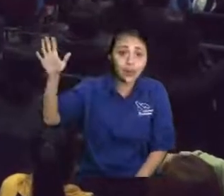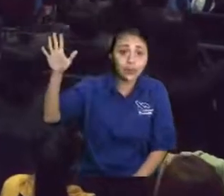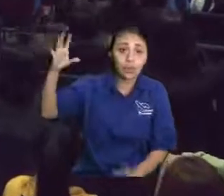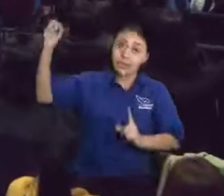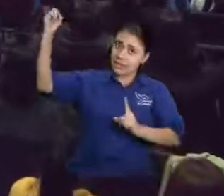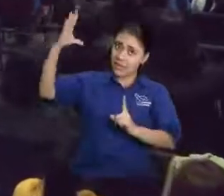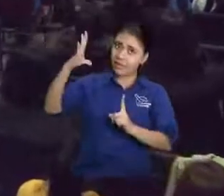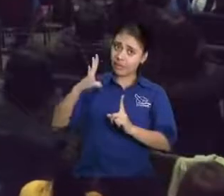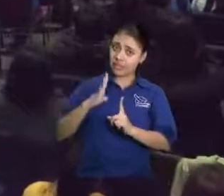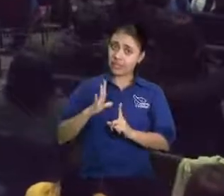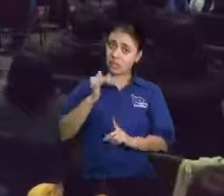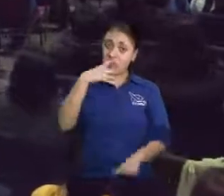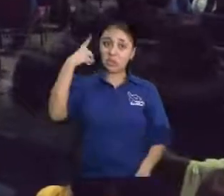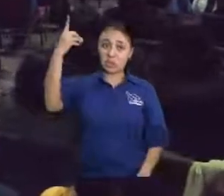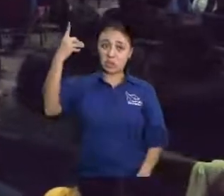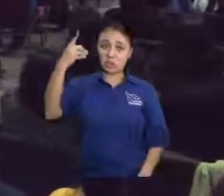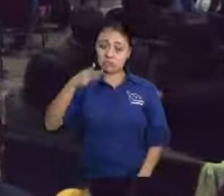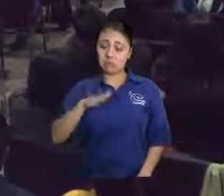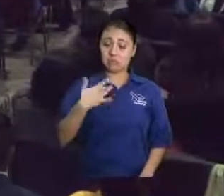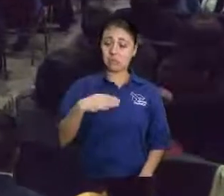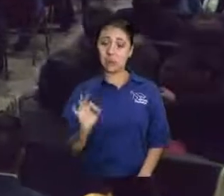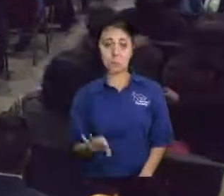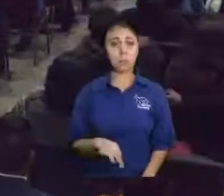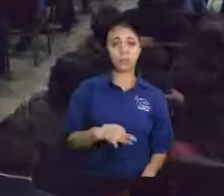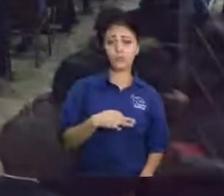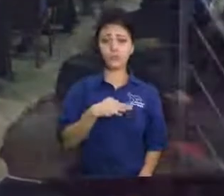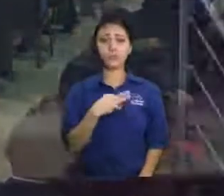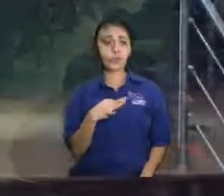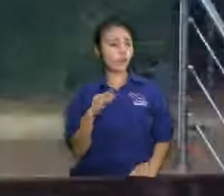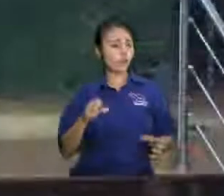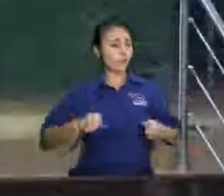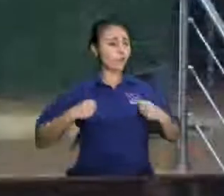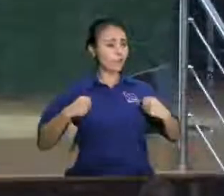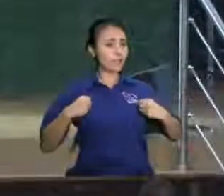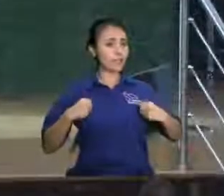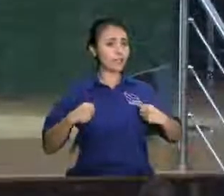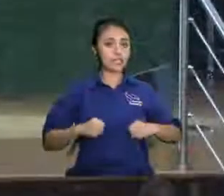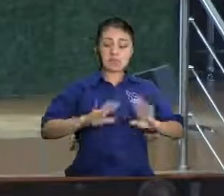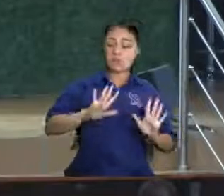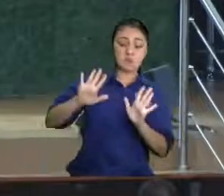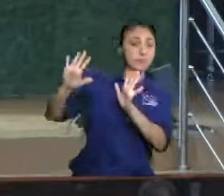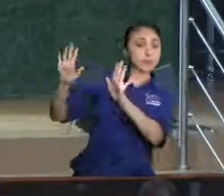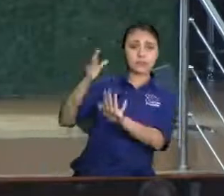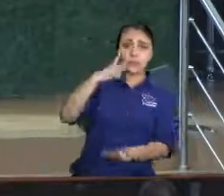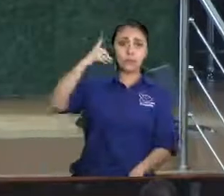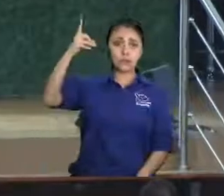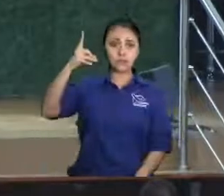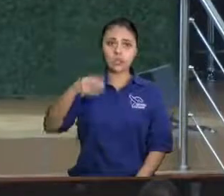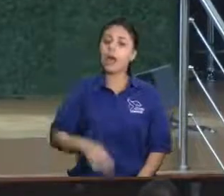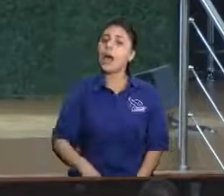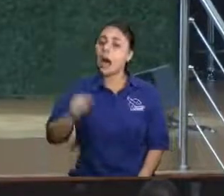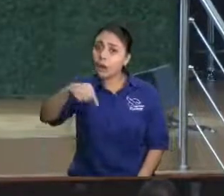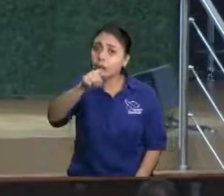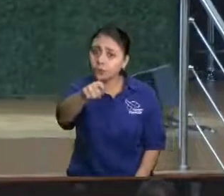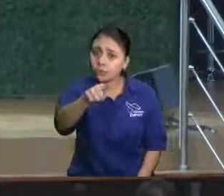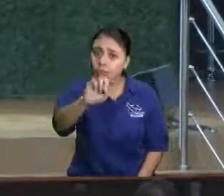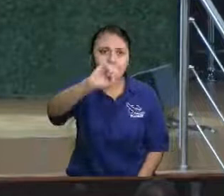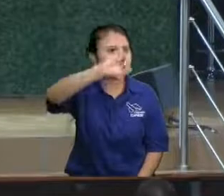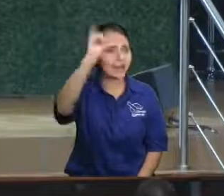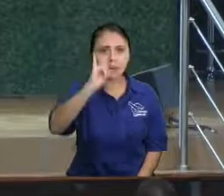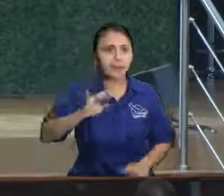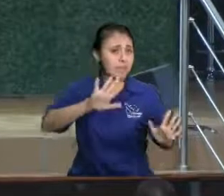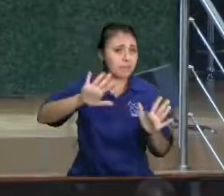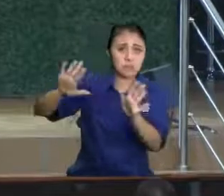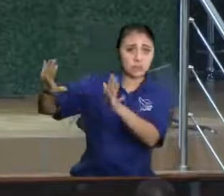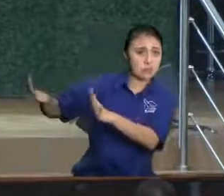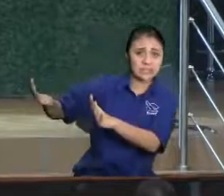Jesurún se sintió extraordinario, y cuando se sintió extraordinario, menospreció. Nunca menosprecies. Si algún día tú